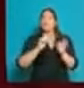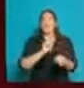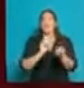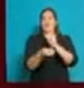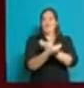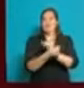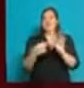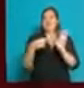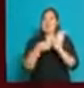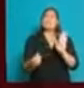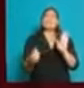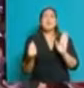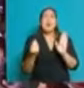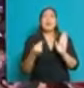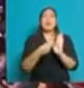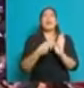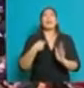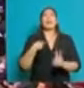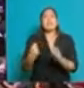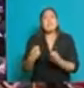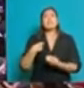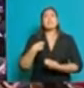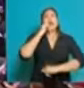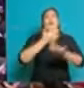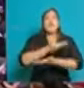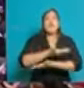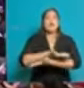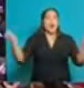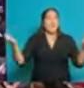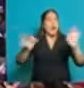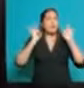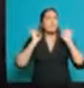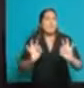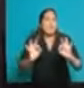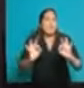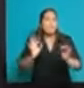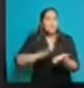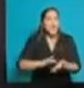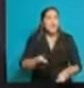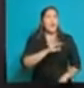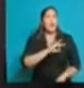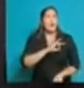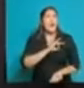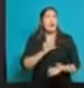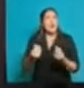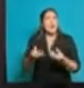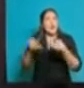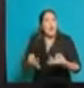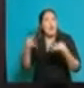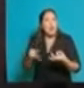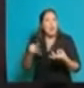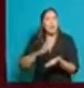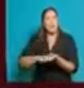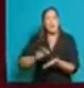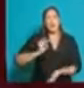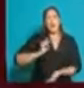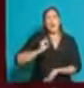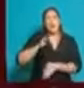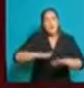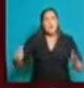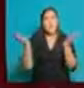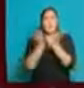nos permite informar globalmente, totalmente, sobre las evaluaciones de calidad de las pruebas que hacen nuestros